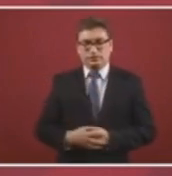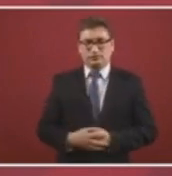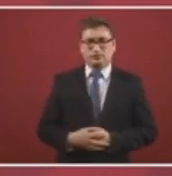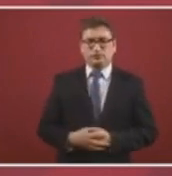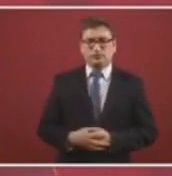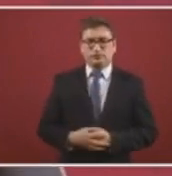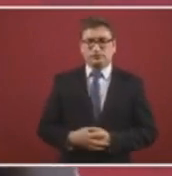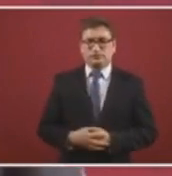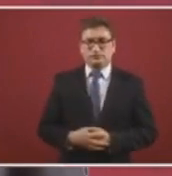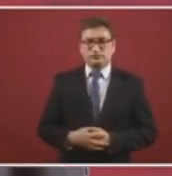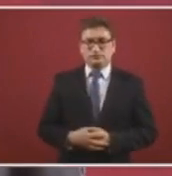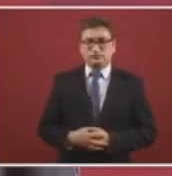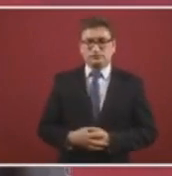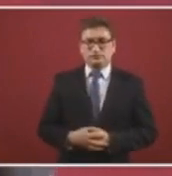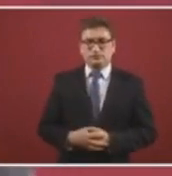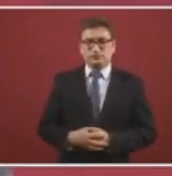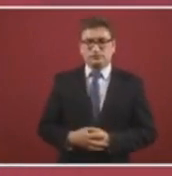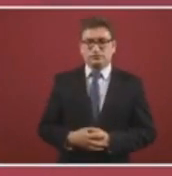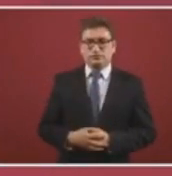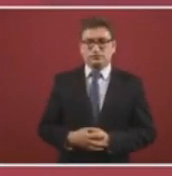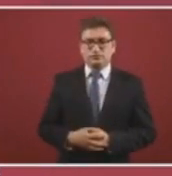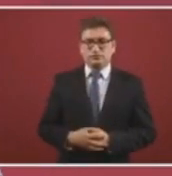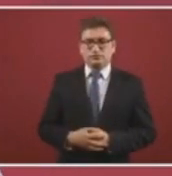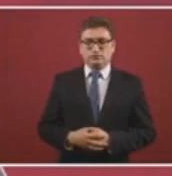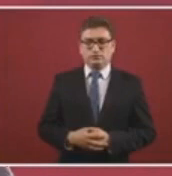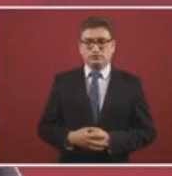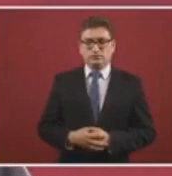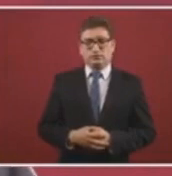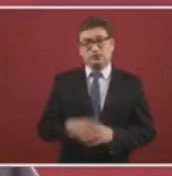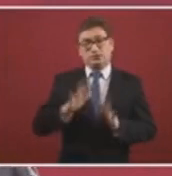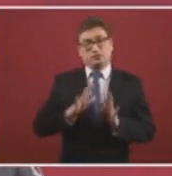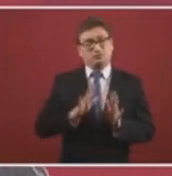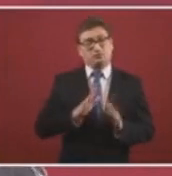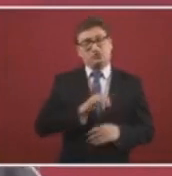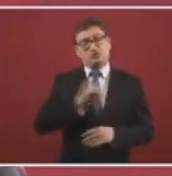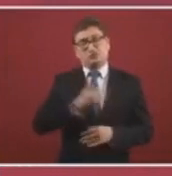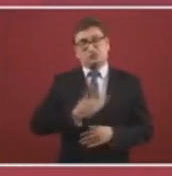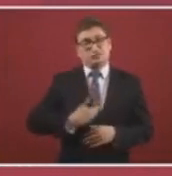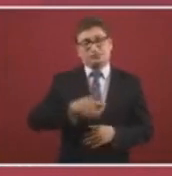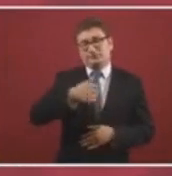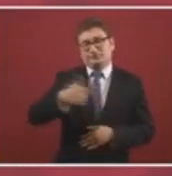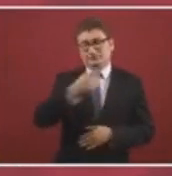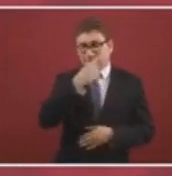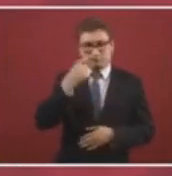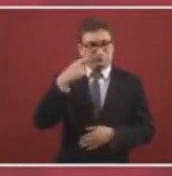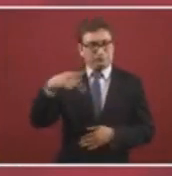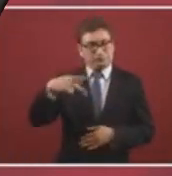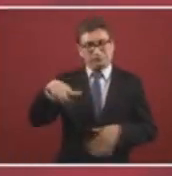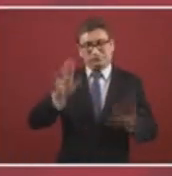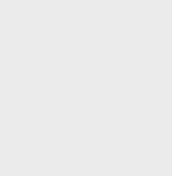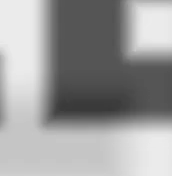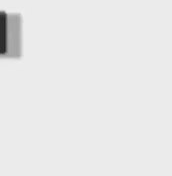Ya otros, pues cada quien que opine.